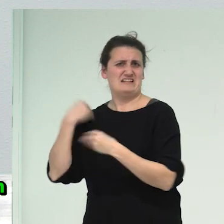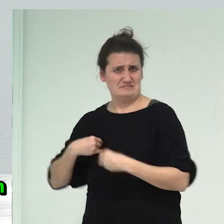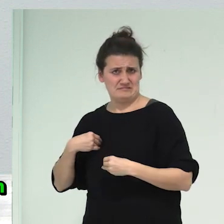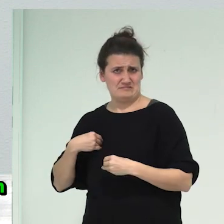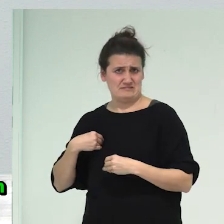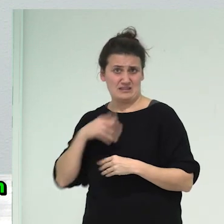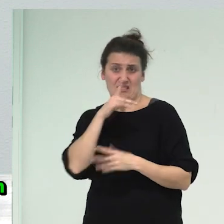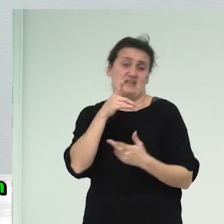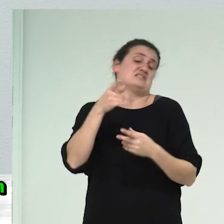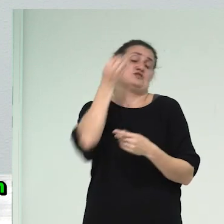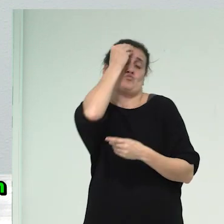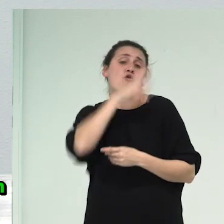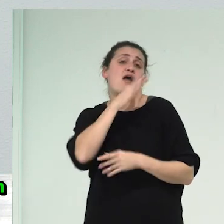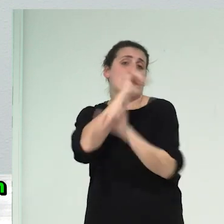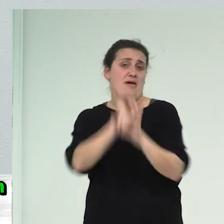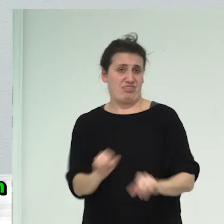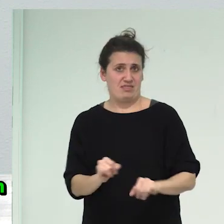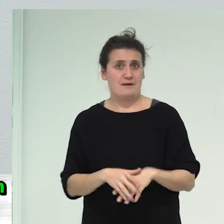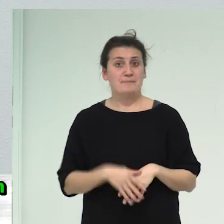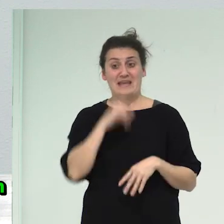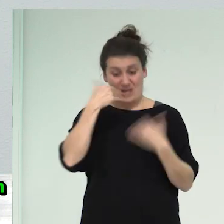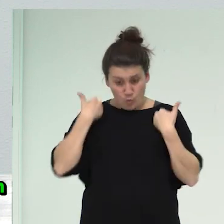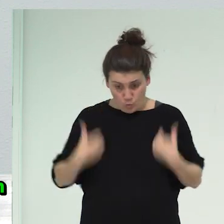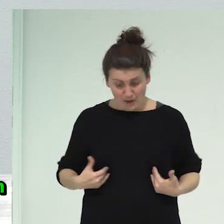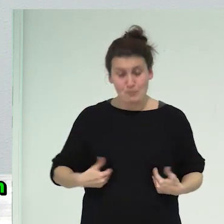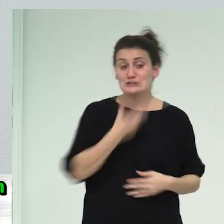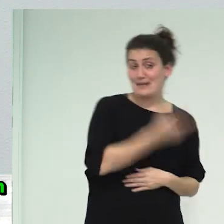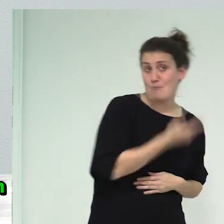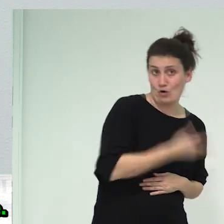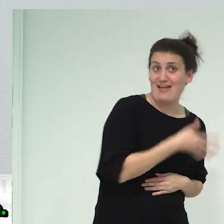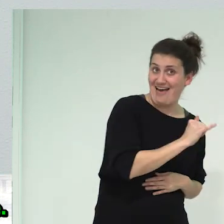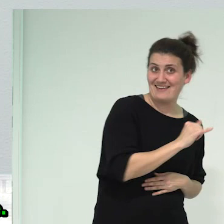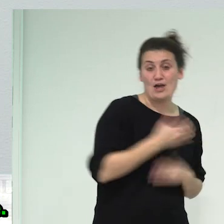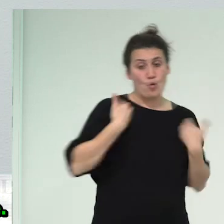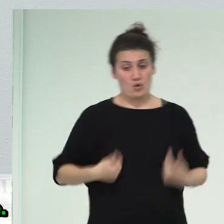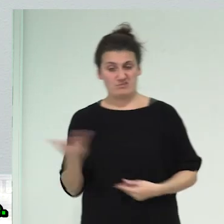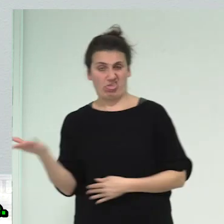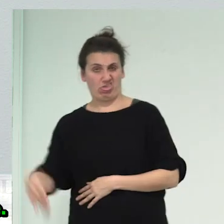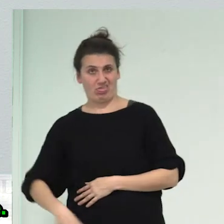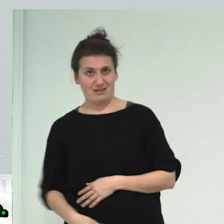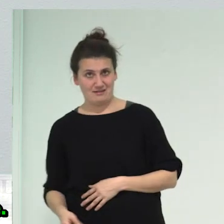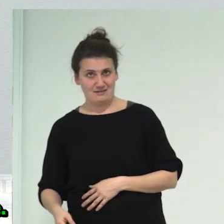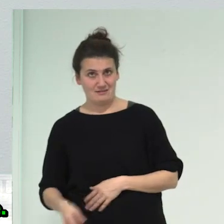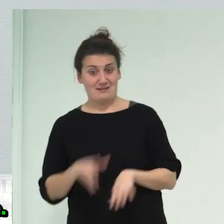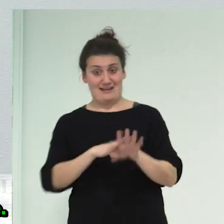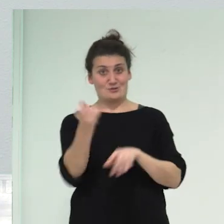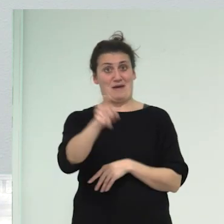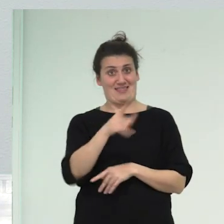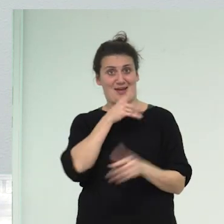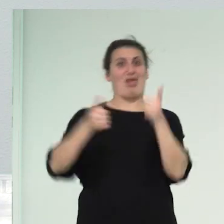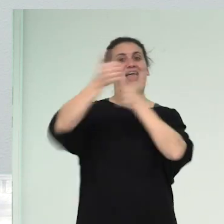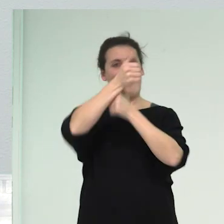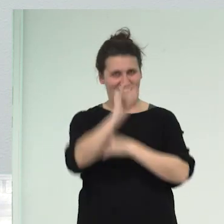paz. Y es que hay cuerpos que importan y cuerpos que no importan. Eso parece lo que prevalece.